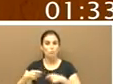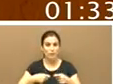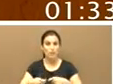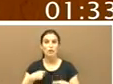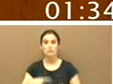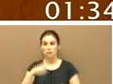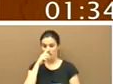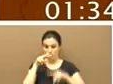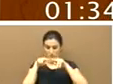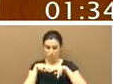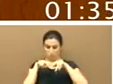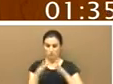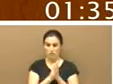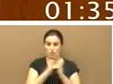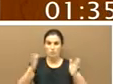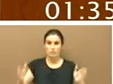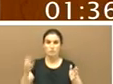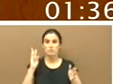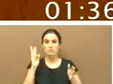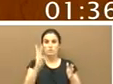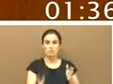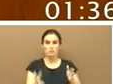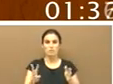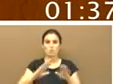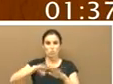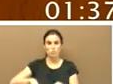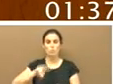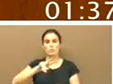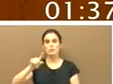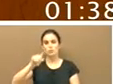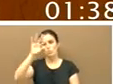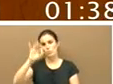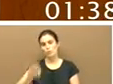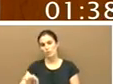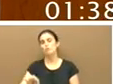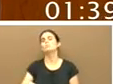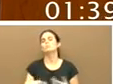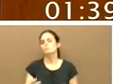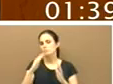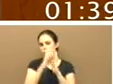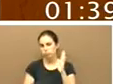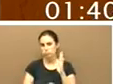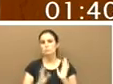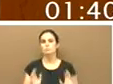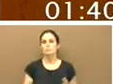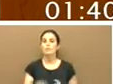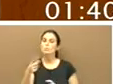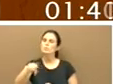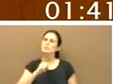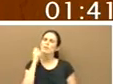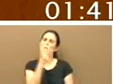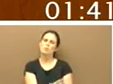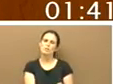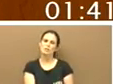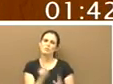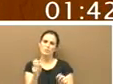periodo analizado en los tres últimos años de vigencia un 21,5%. Ustedes apostaron en